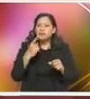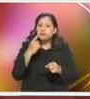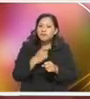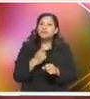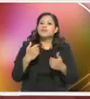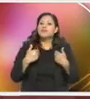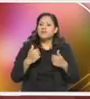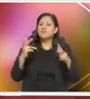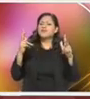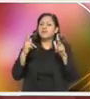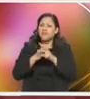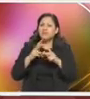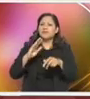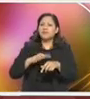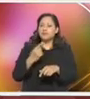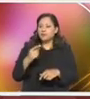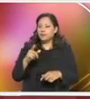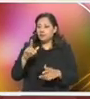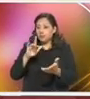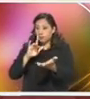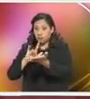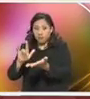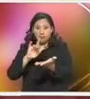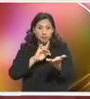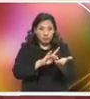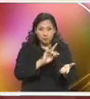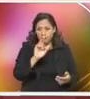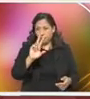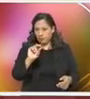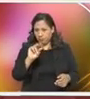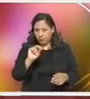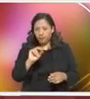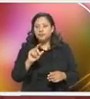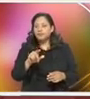y mantenerse neutro, ¿no? Algo también